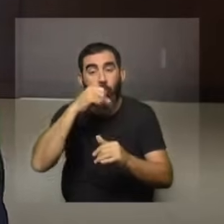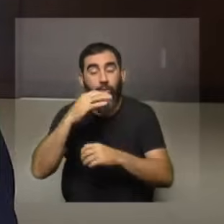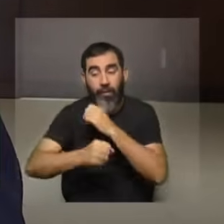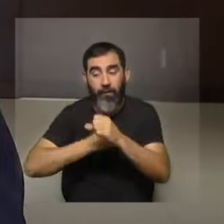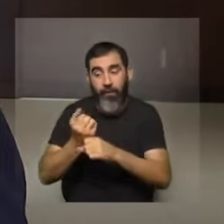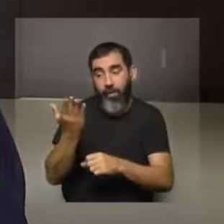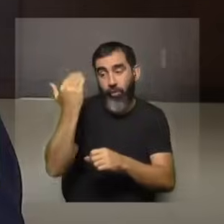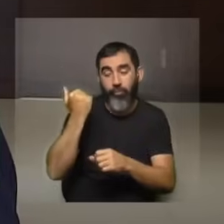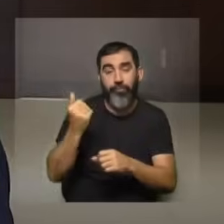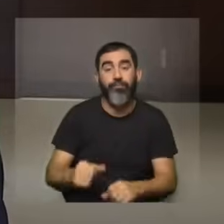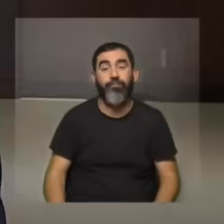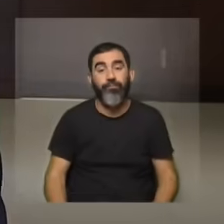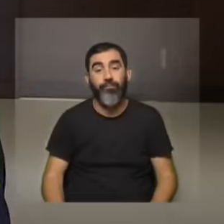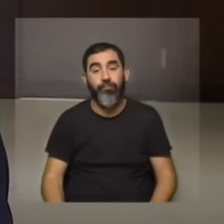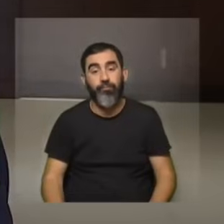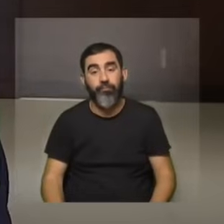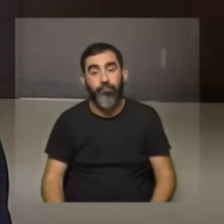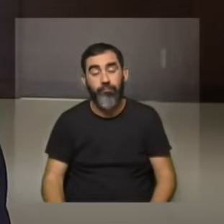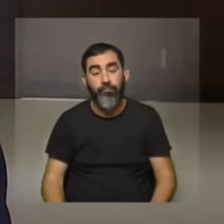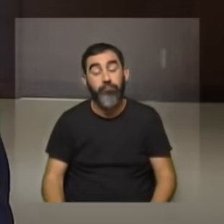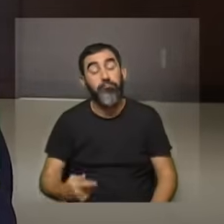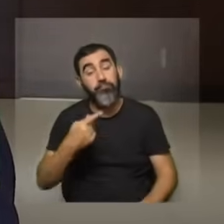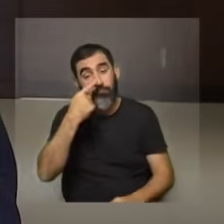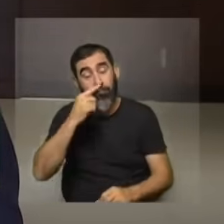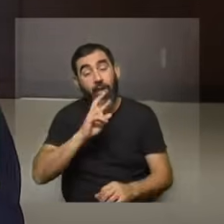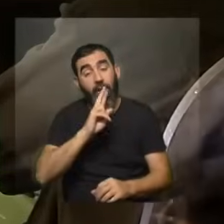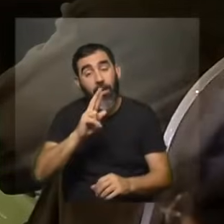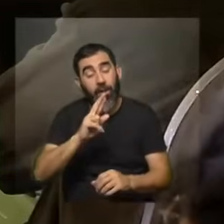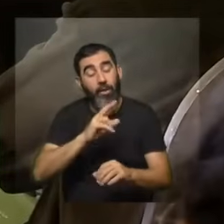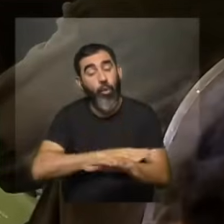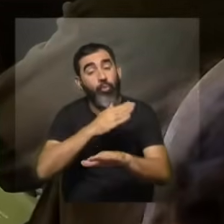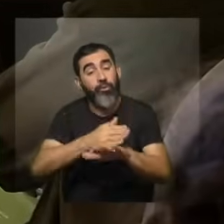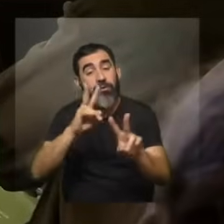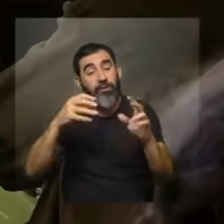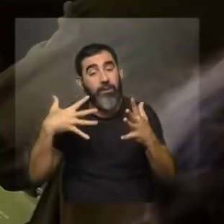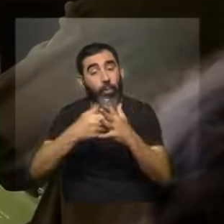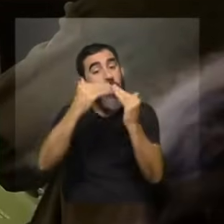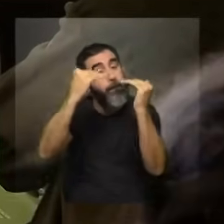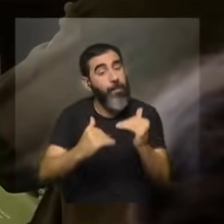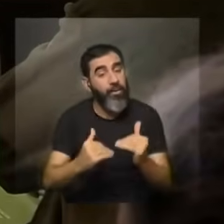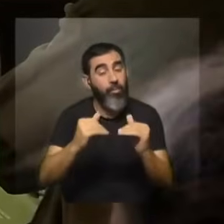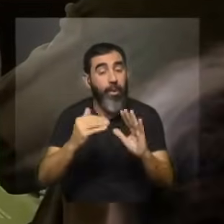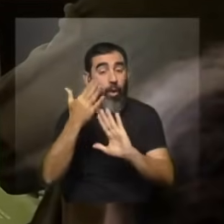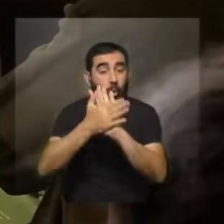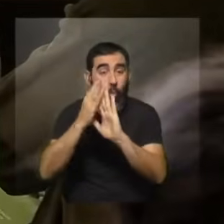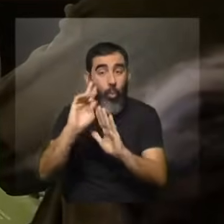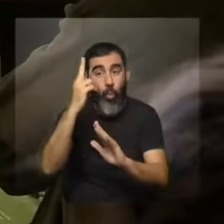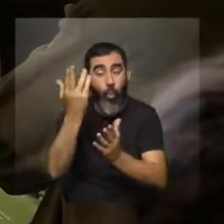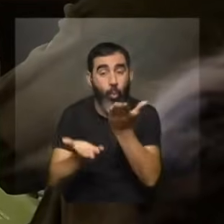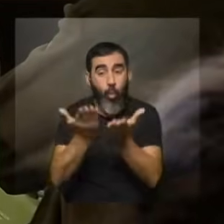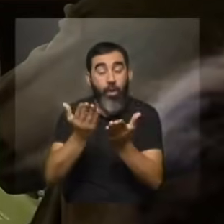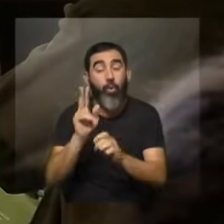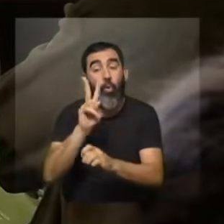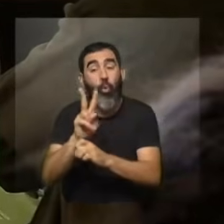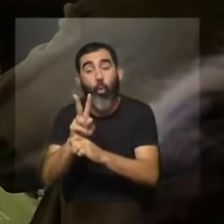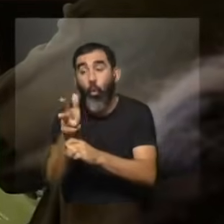ustedes saben, donde tenemos números muy interesantes de siniestralidad bajos para lo que es el resto del Uruguay. Los radares o los controles